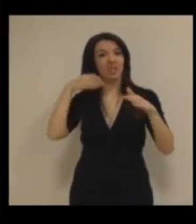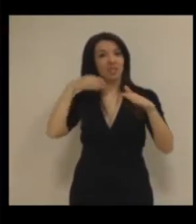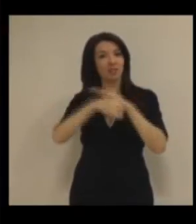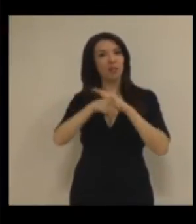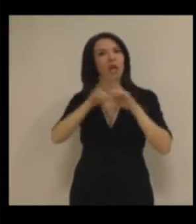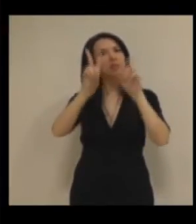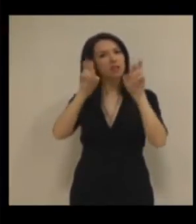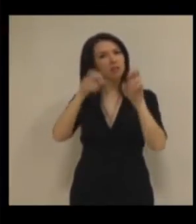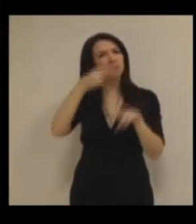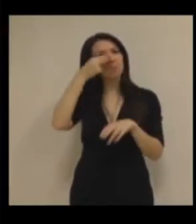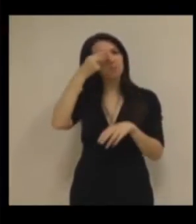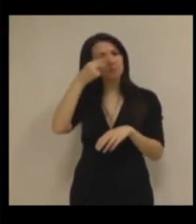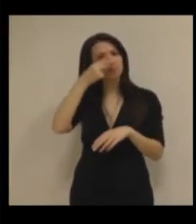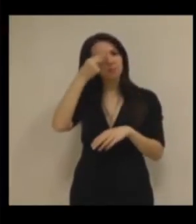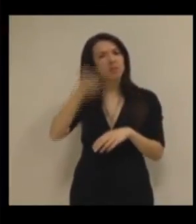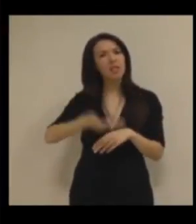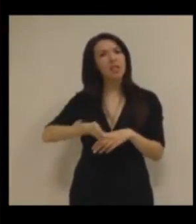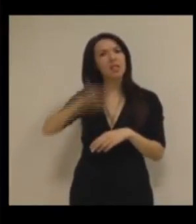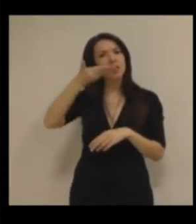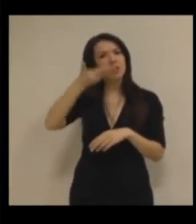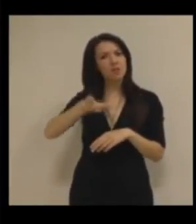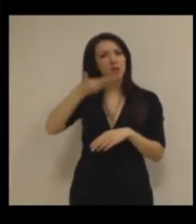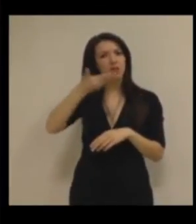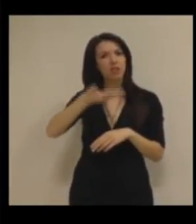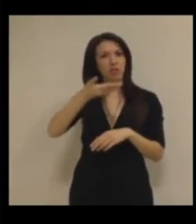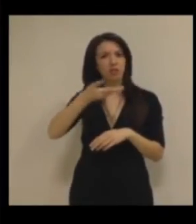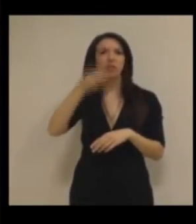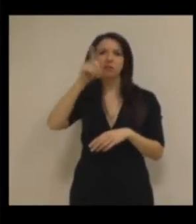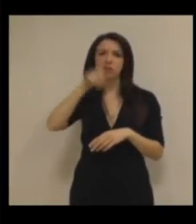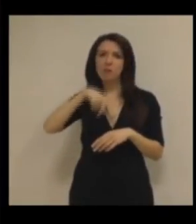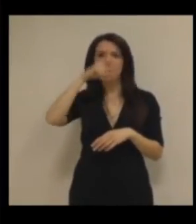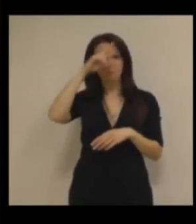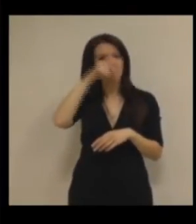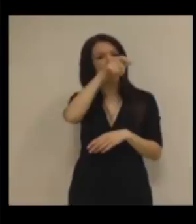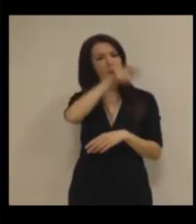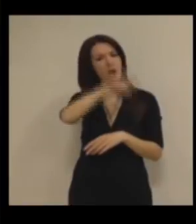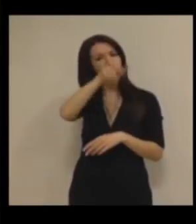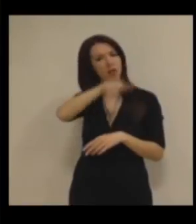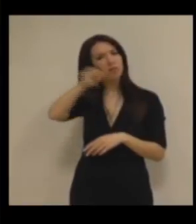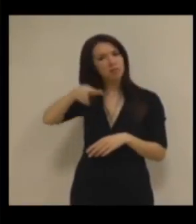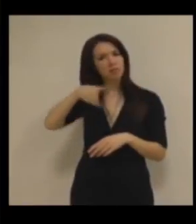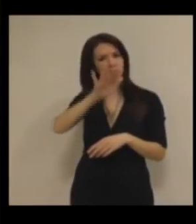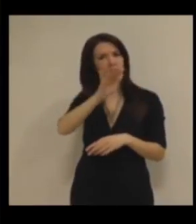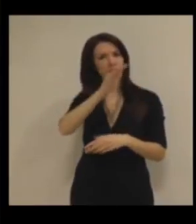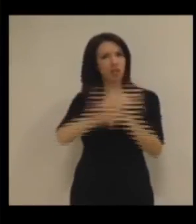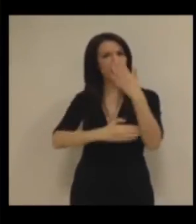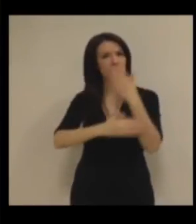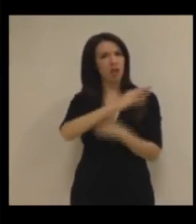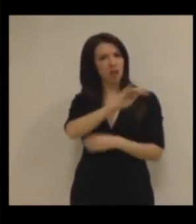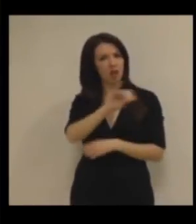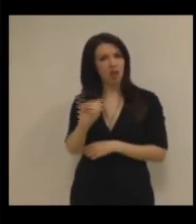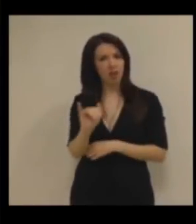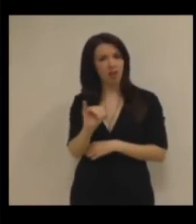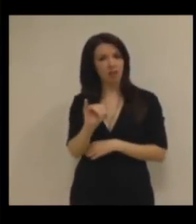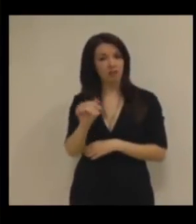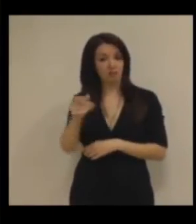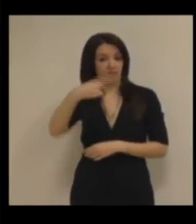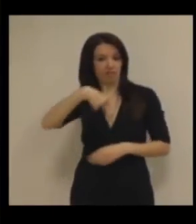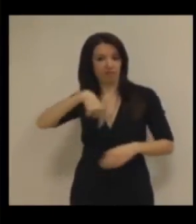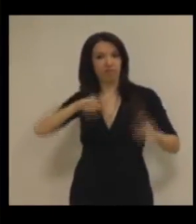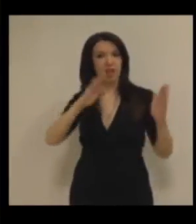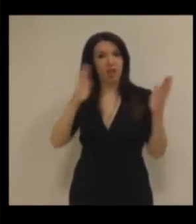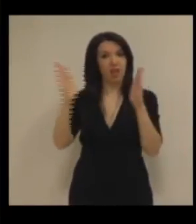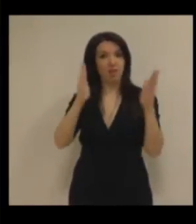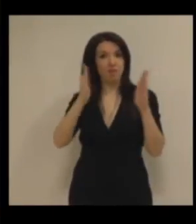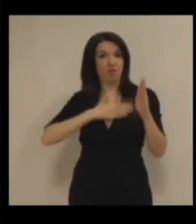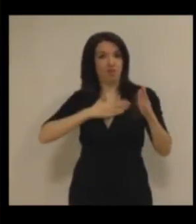interesante, importante y preocupante para muchas personas con discapacidad en esta nuestra era